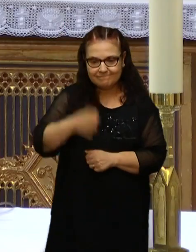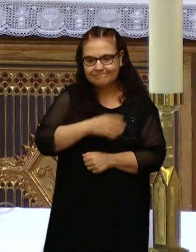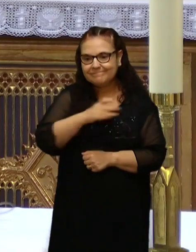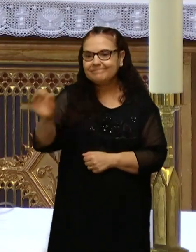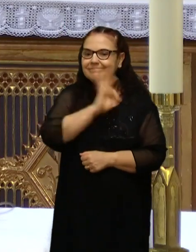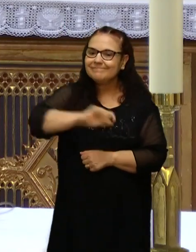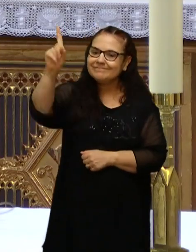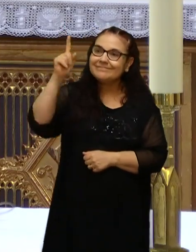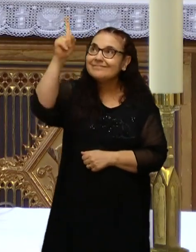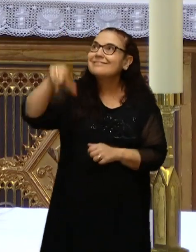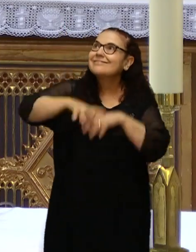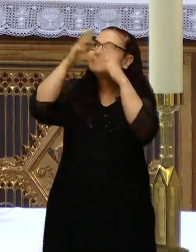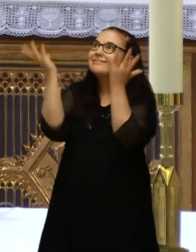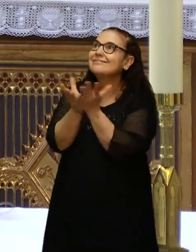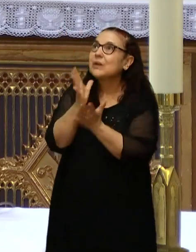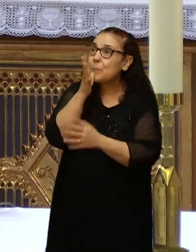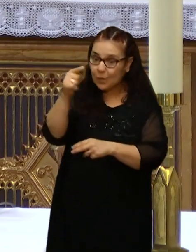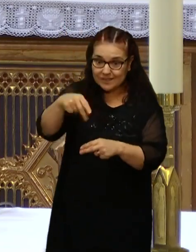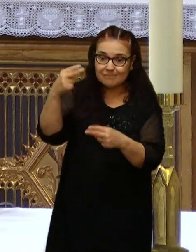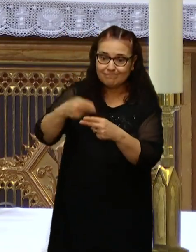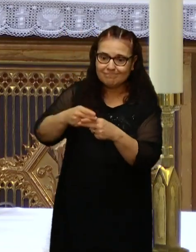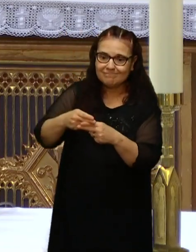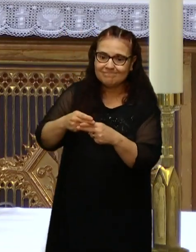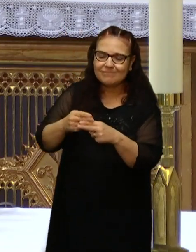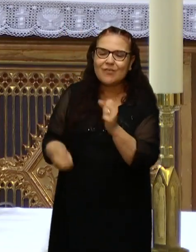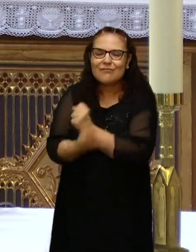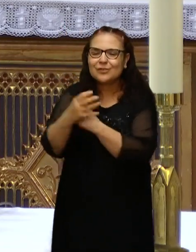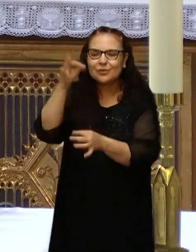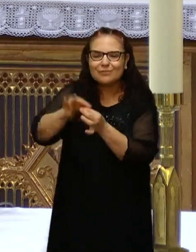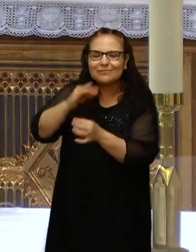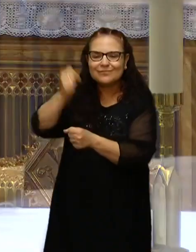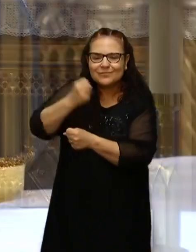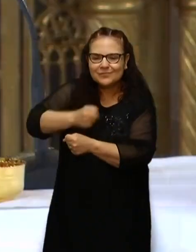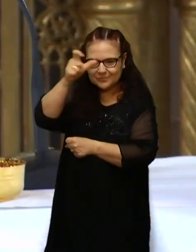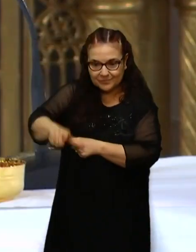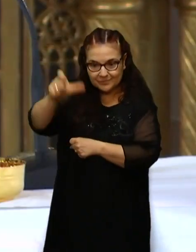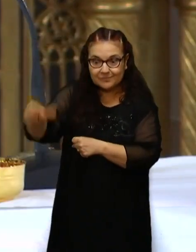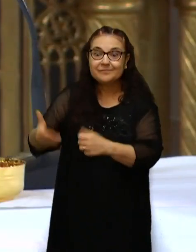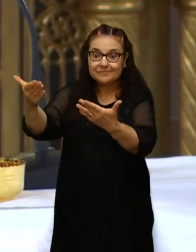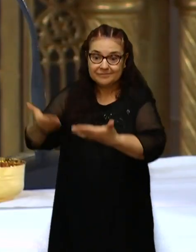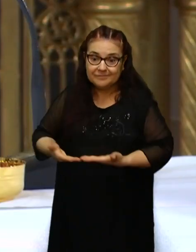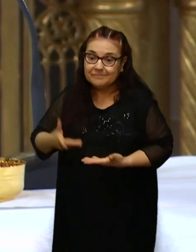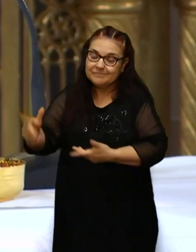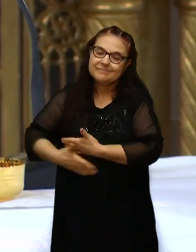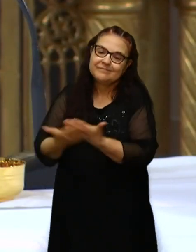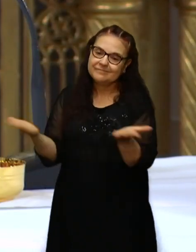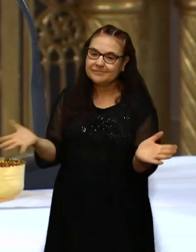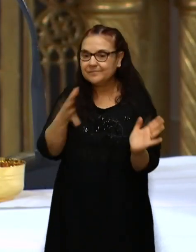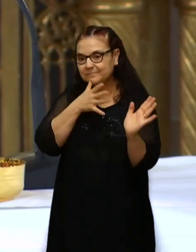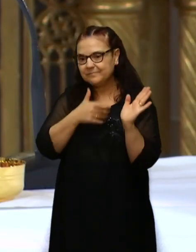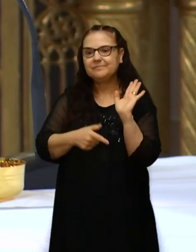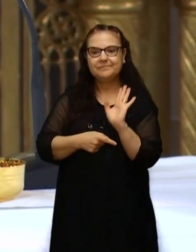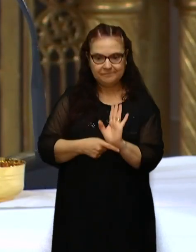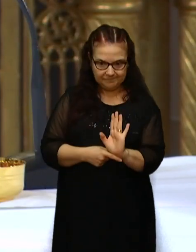Bendito sea, Señor Dios del universo, por este vino, fruto de la vid y del trabajo del hombre, que recibimos de tu